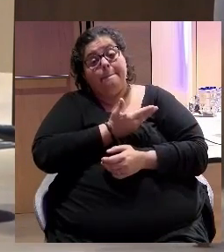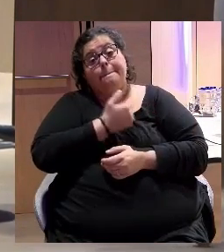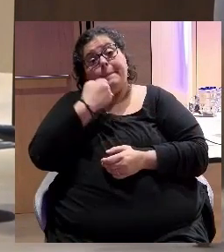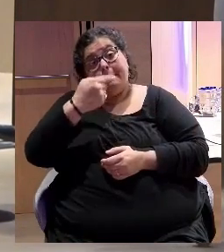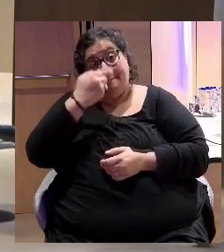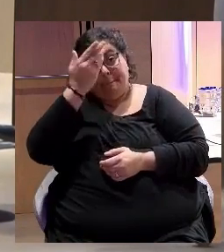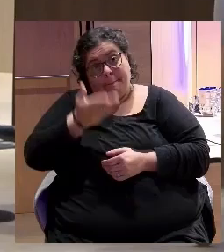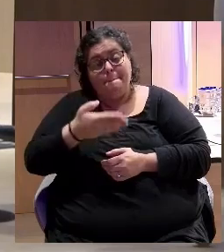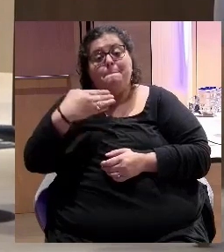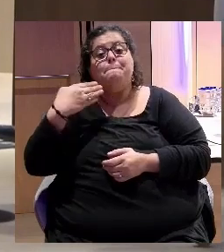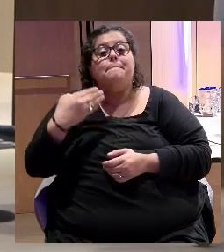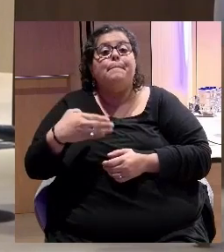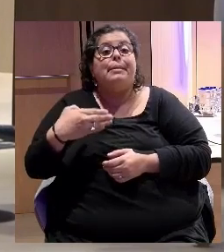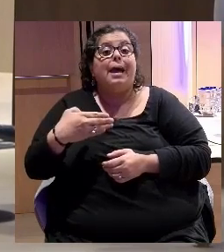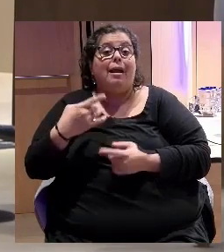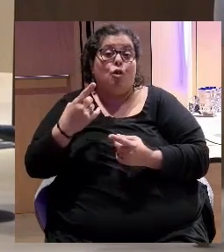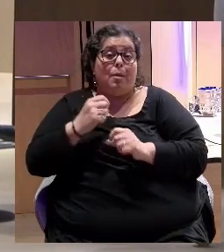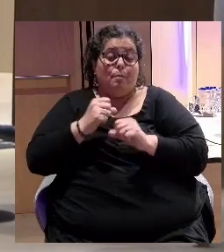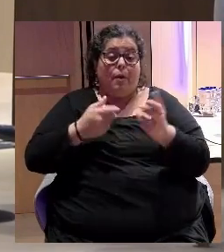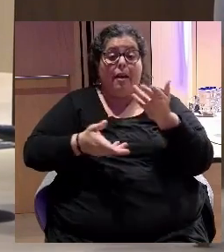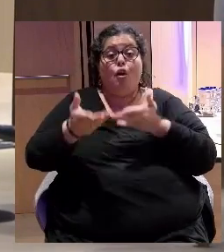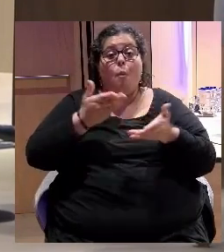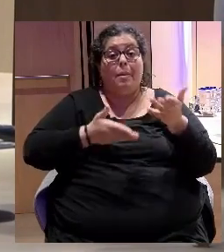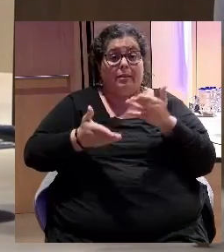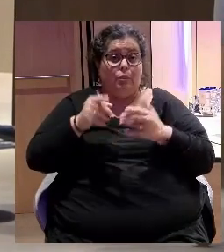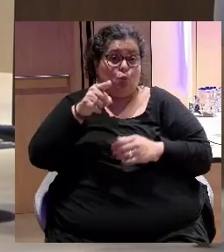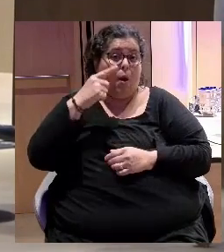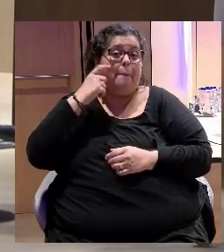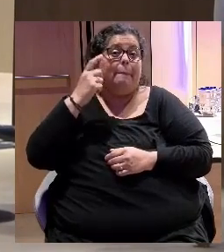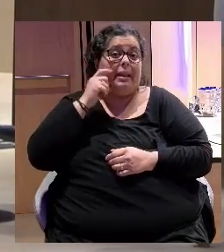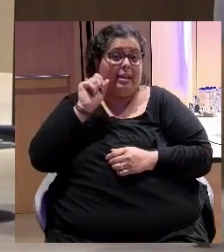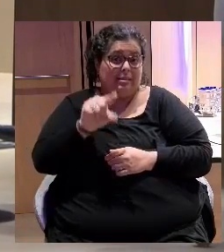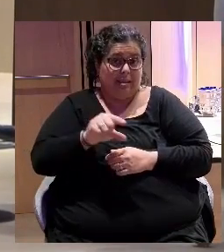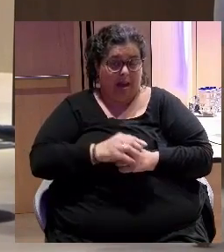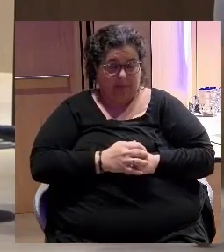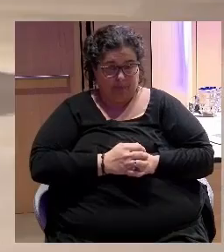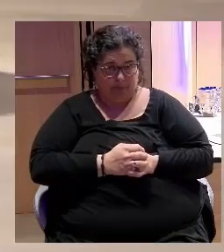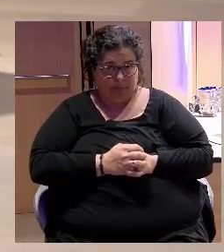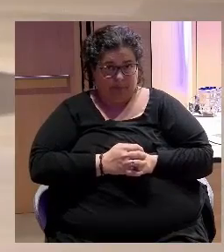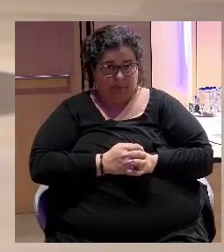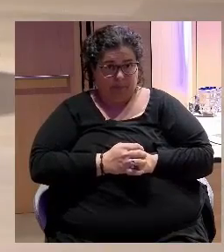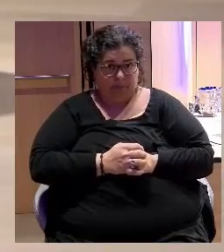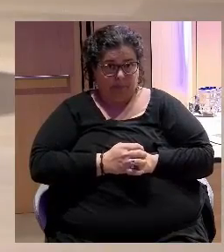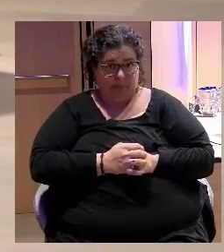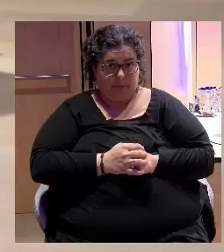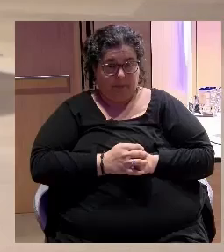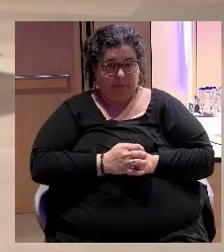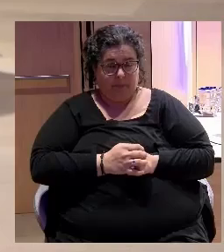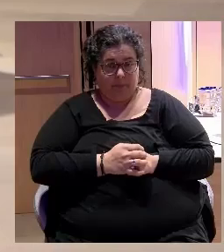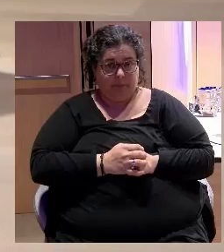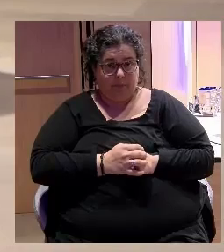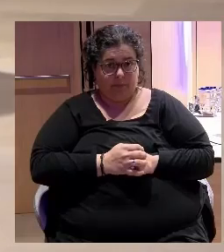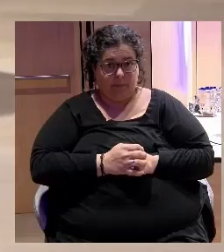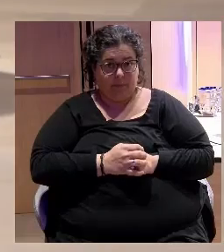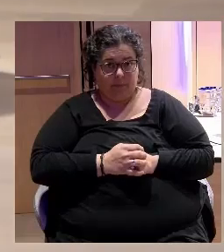la palabra a ti para que puedas compartirnos tu experiencia. Bueno, yo traje una lámina, así que me voy a